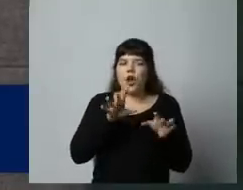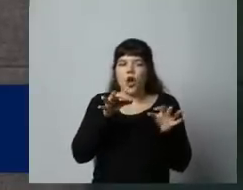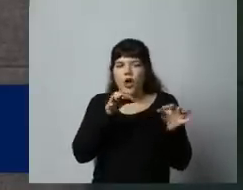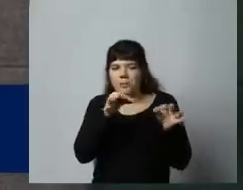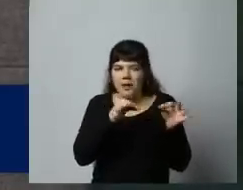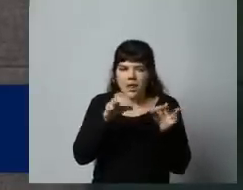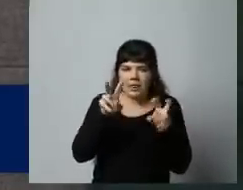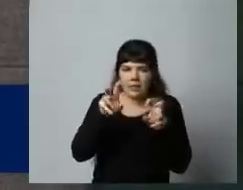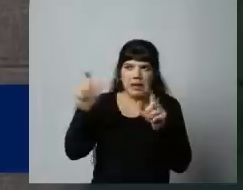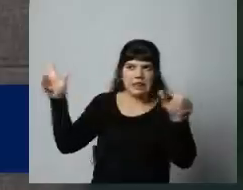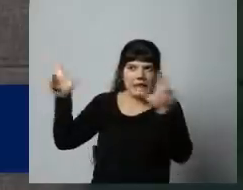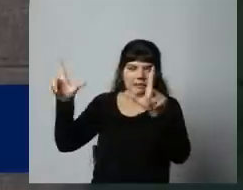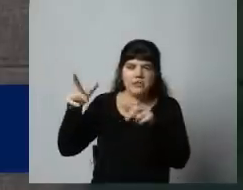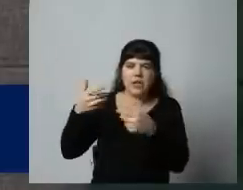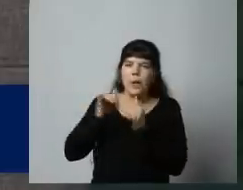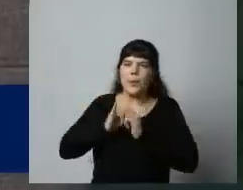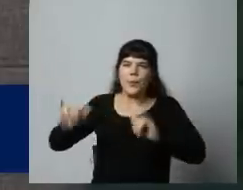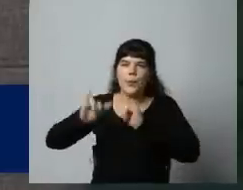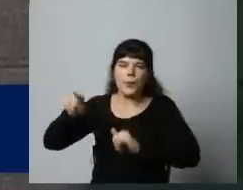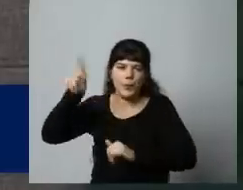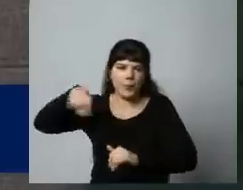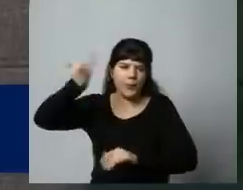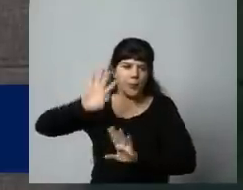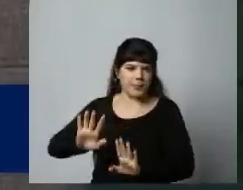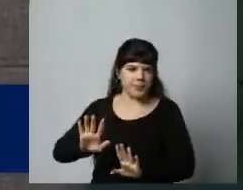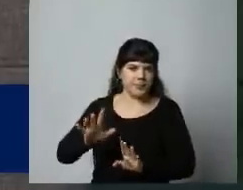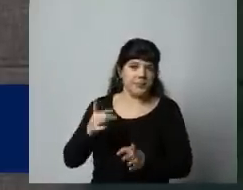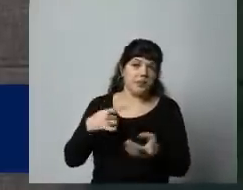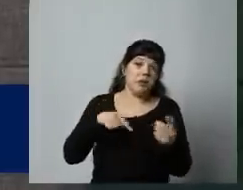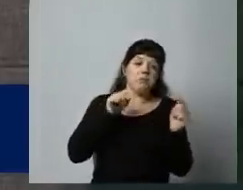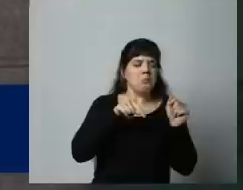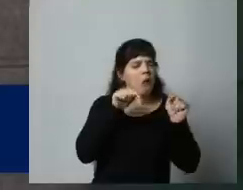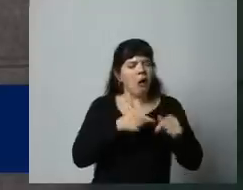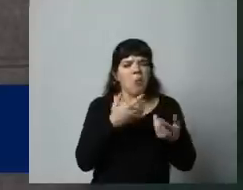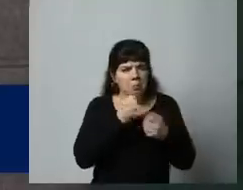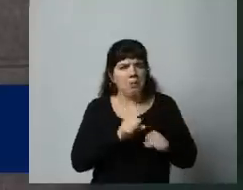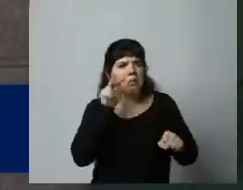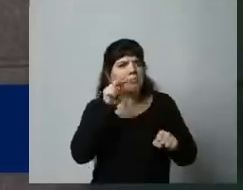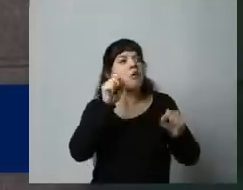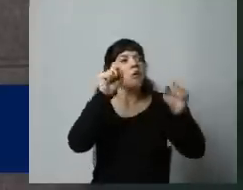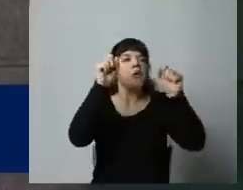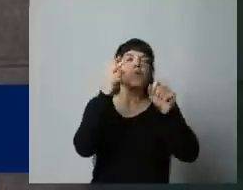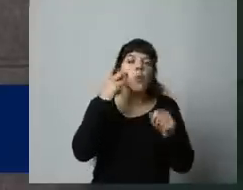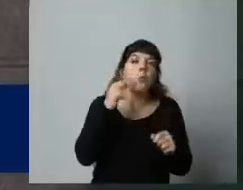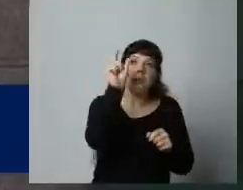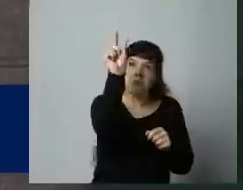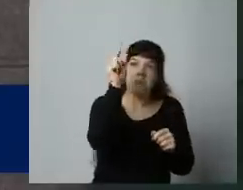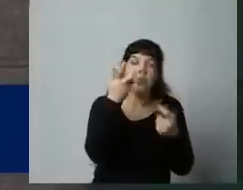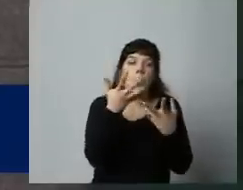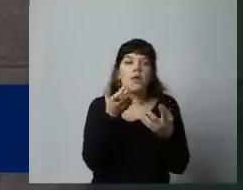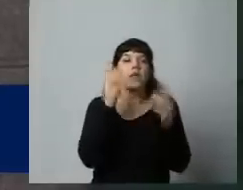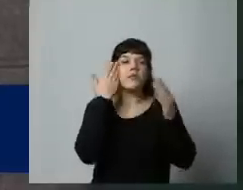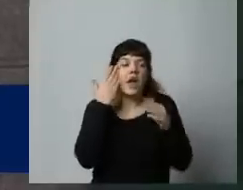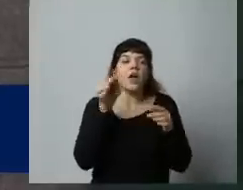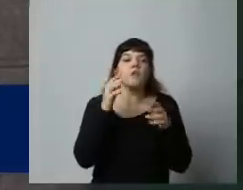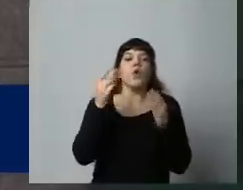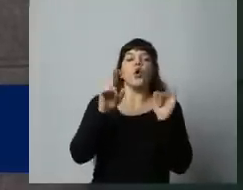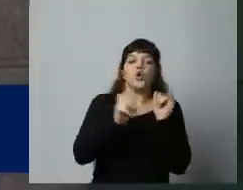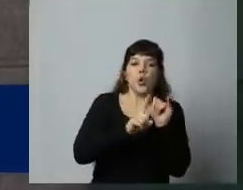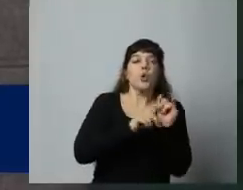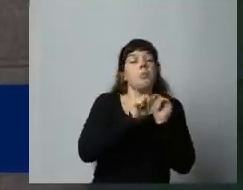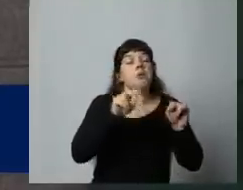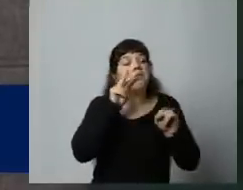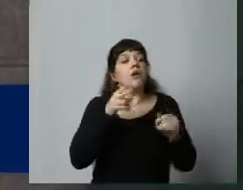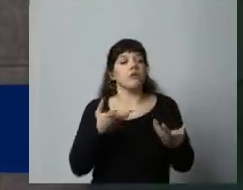rating que después difunden las empresas hegemónicas esto acá vos podes ver cuánto nos ven por Facebook cuánto nos ven por YouTube y